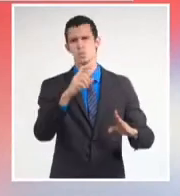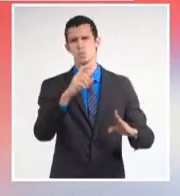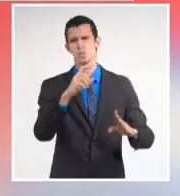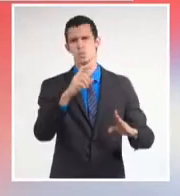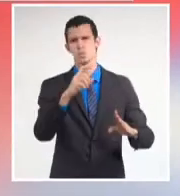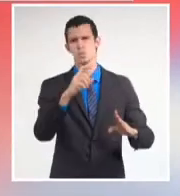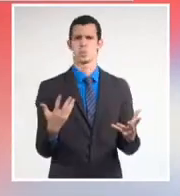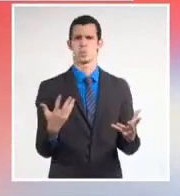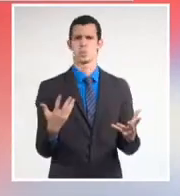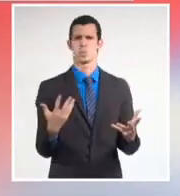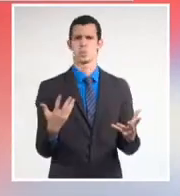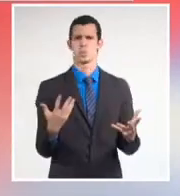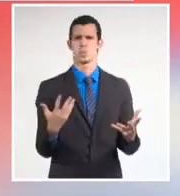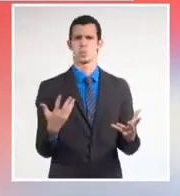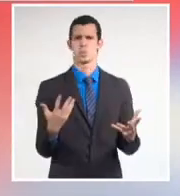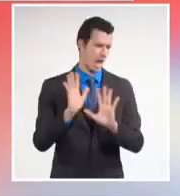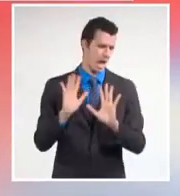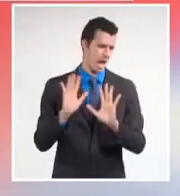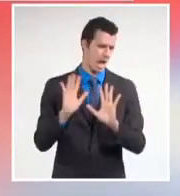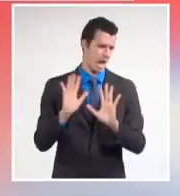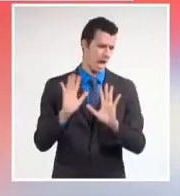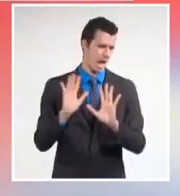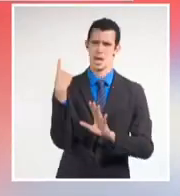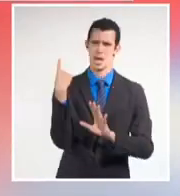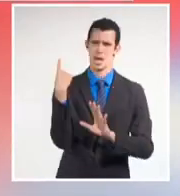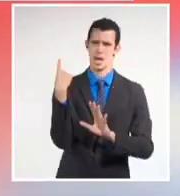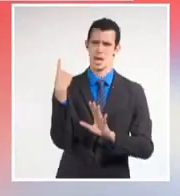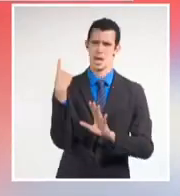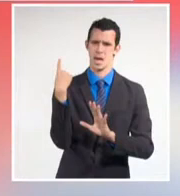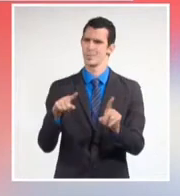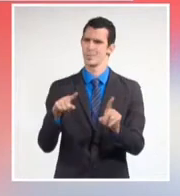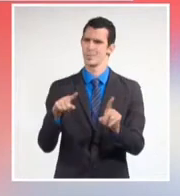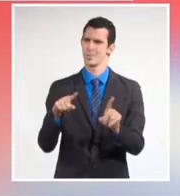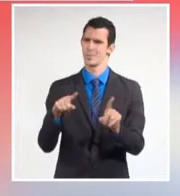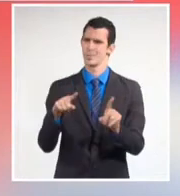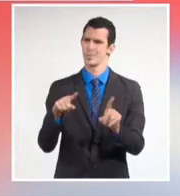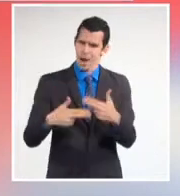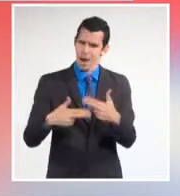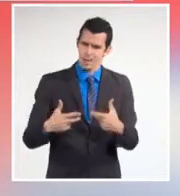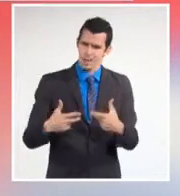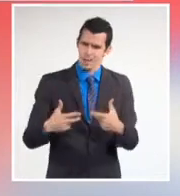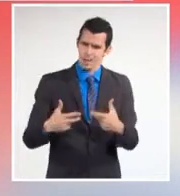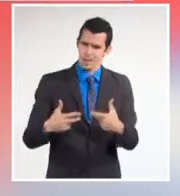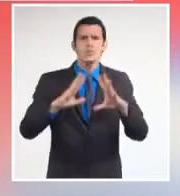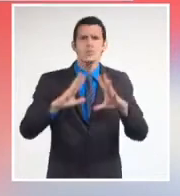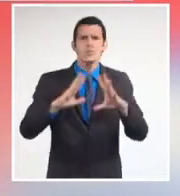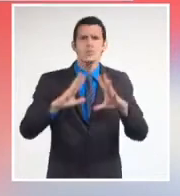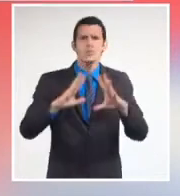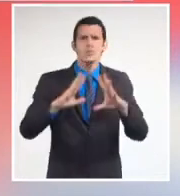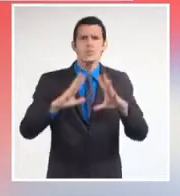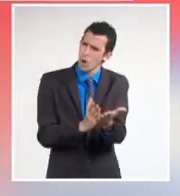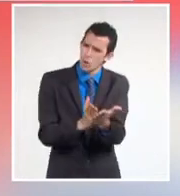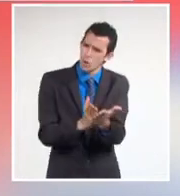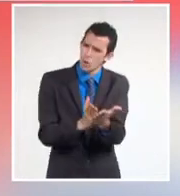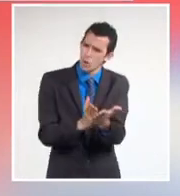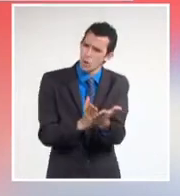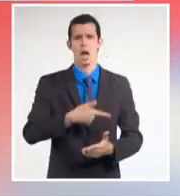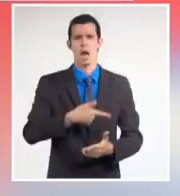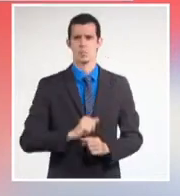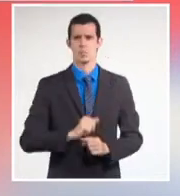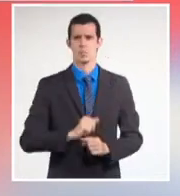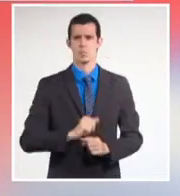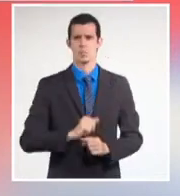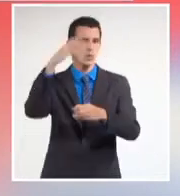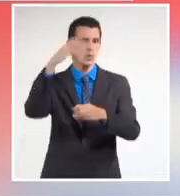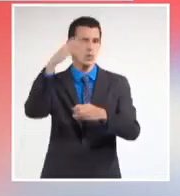año 2021. Señalamos solo algunas: el fortalecimiento de la empresa estatal socialista, el perfeccionamiento de los